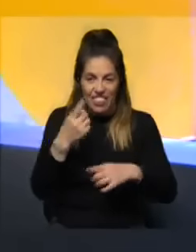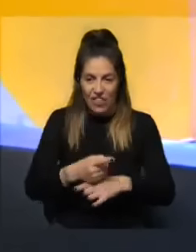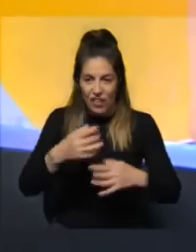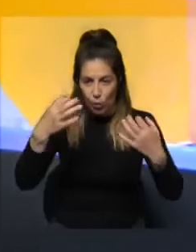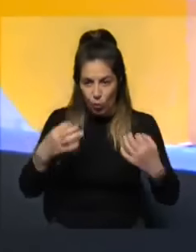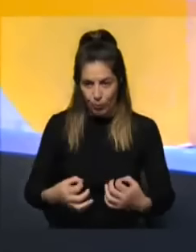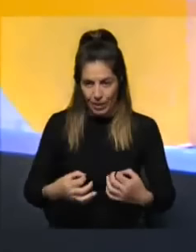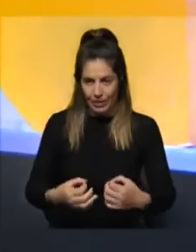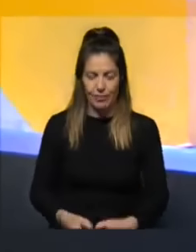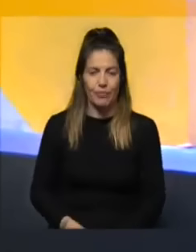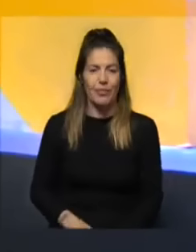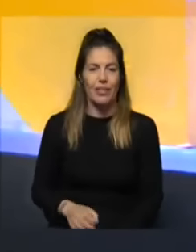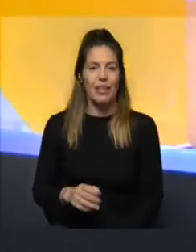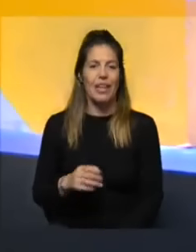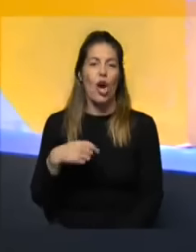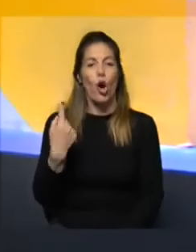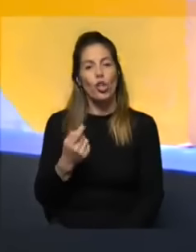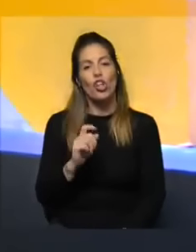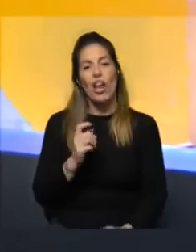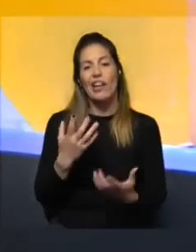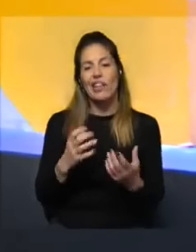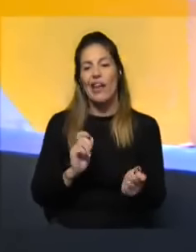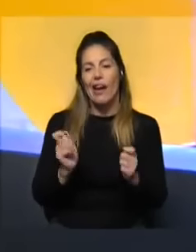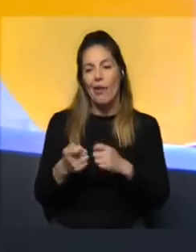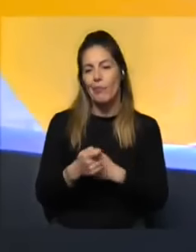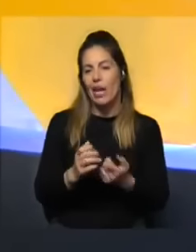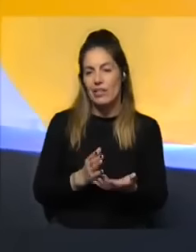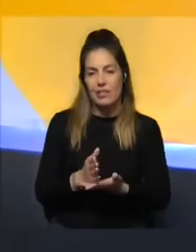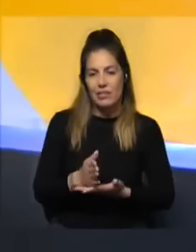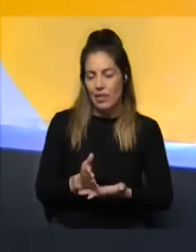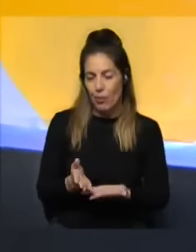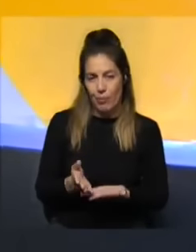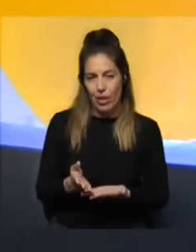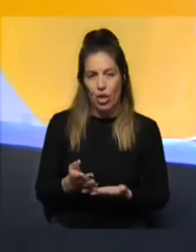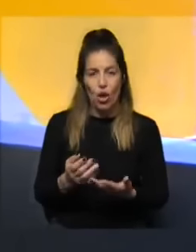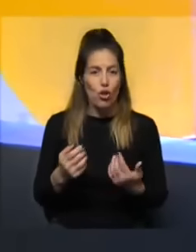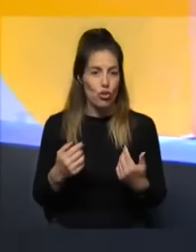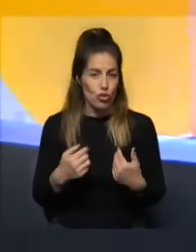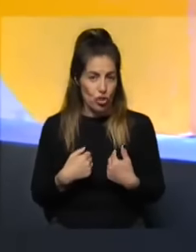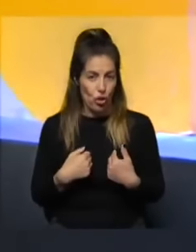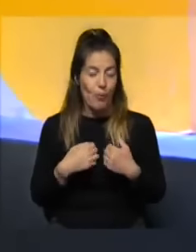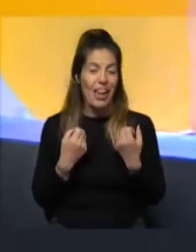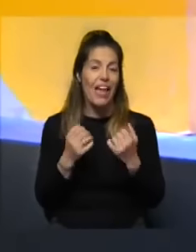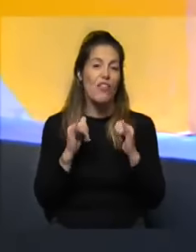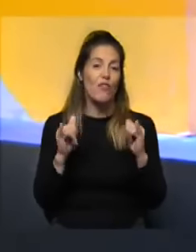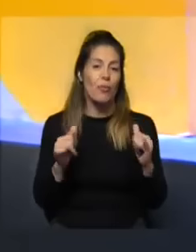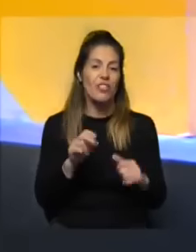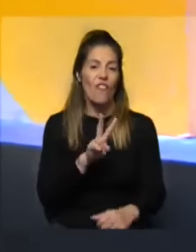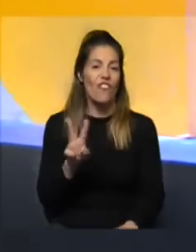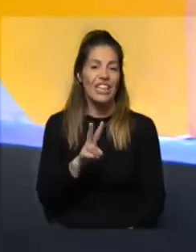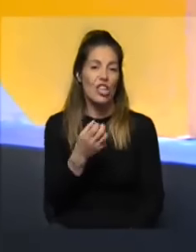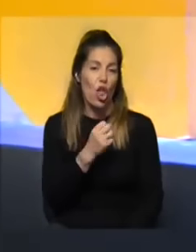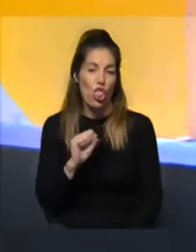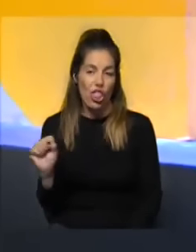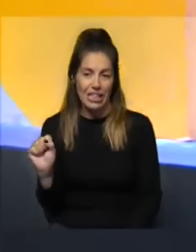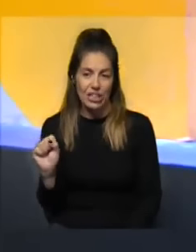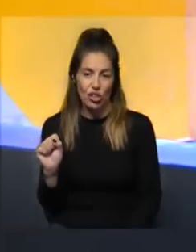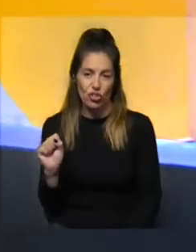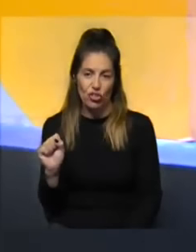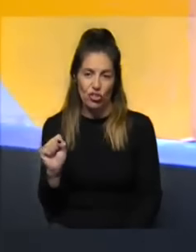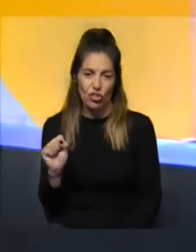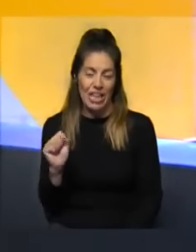hay quienes las quieren desdibujar todo el tiempo. Yo, por datos, 22 delitos se le acusa,